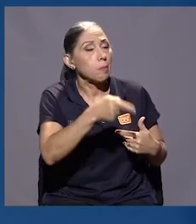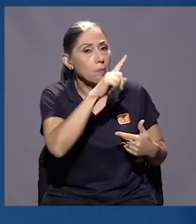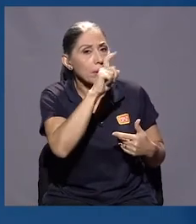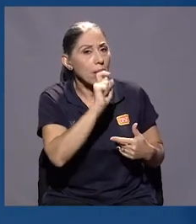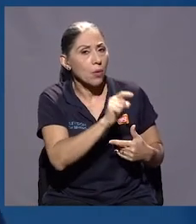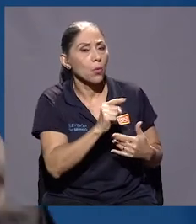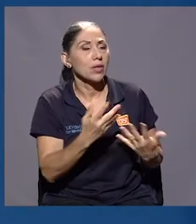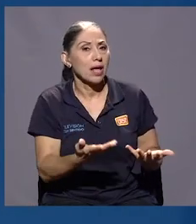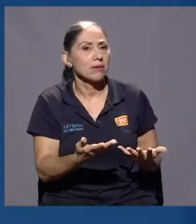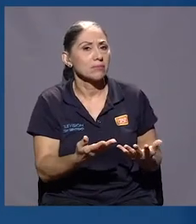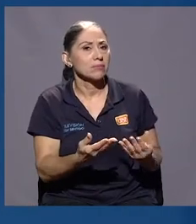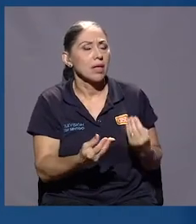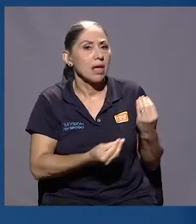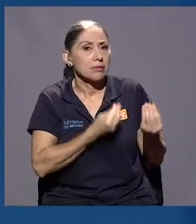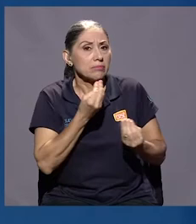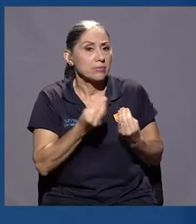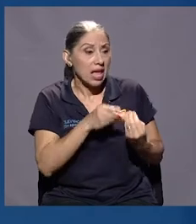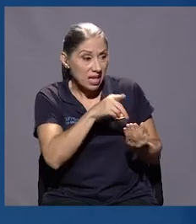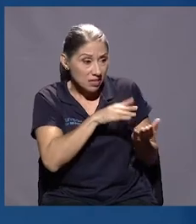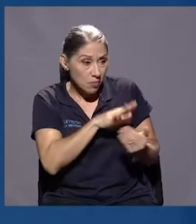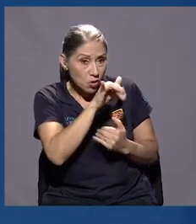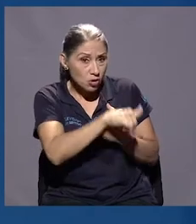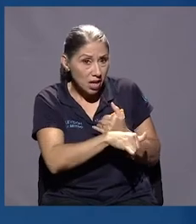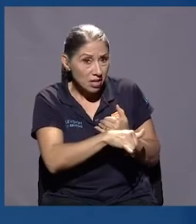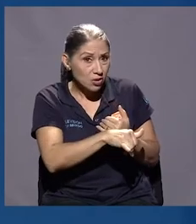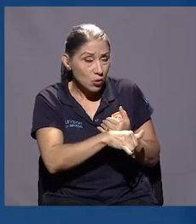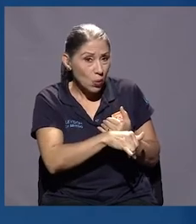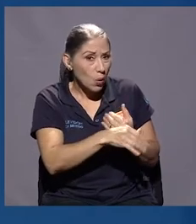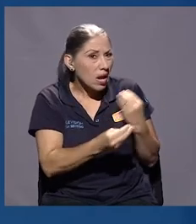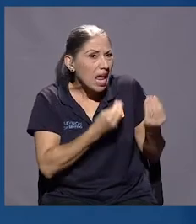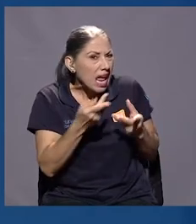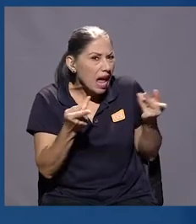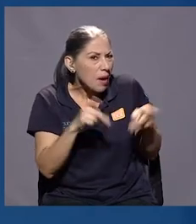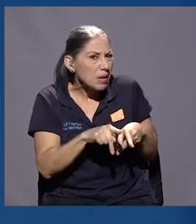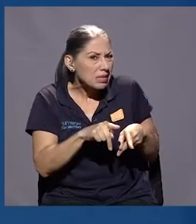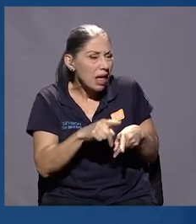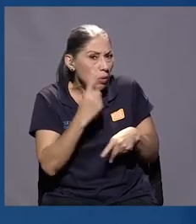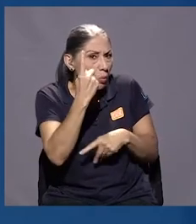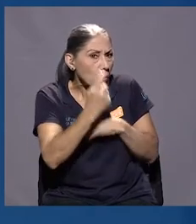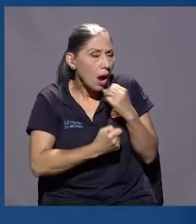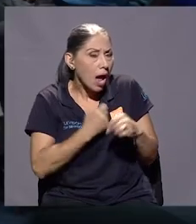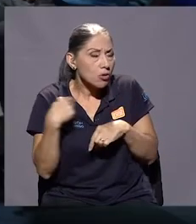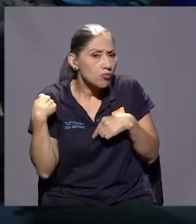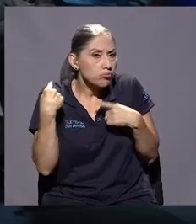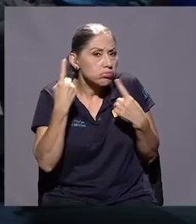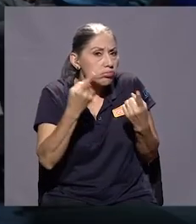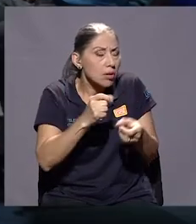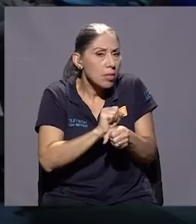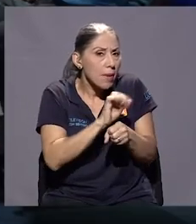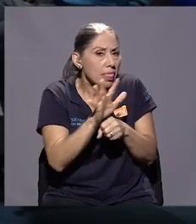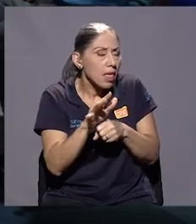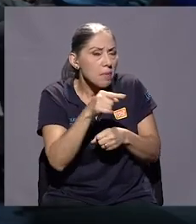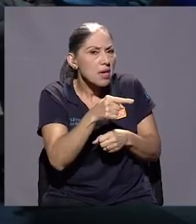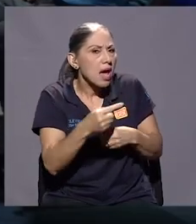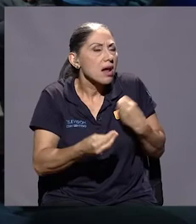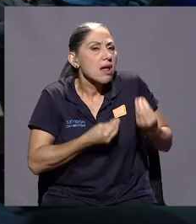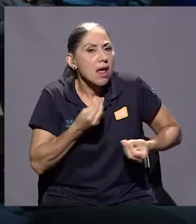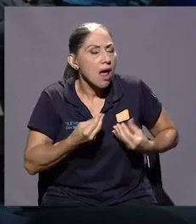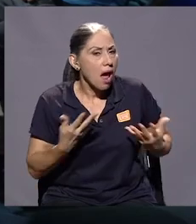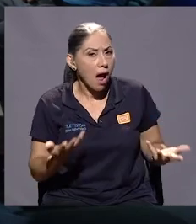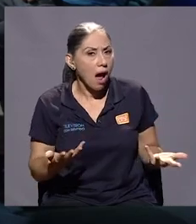afectación del proyecto durante todo este año de pandemia o ustedes